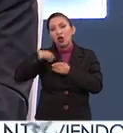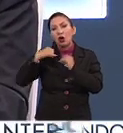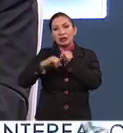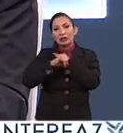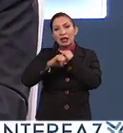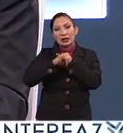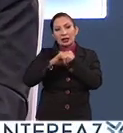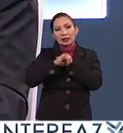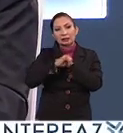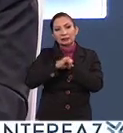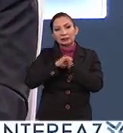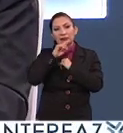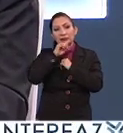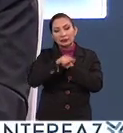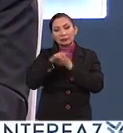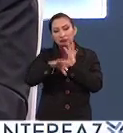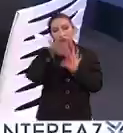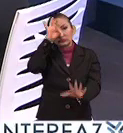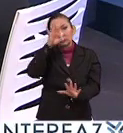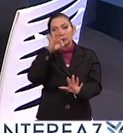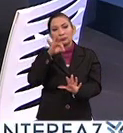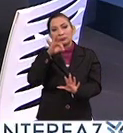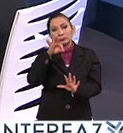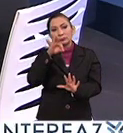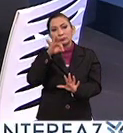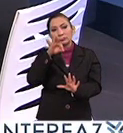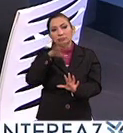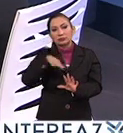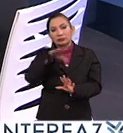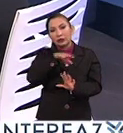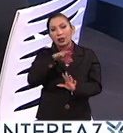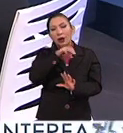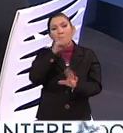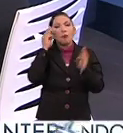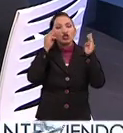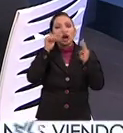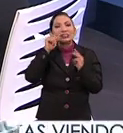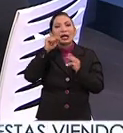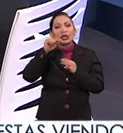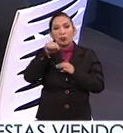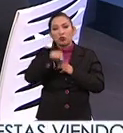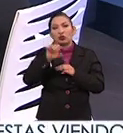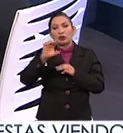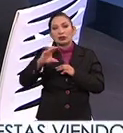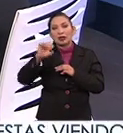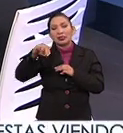página, que también es fácil encontrarla en el navegador, es